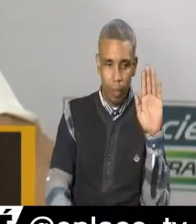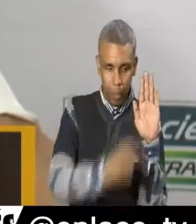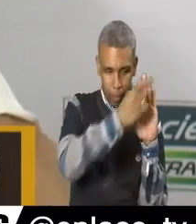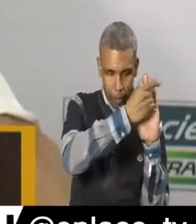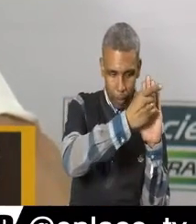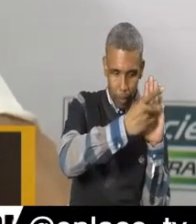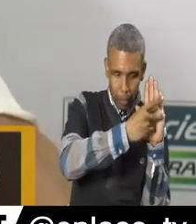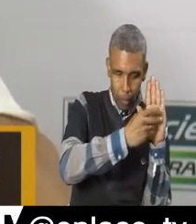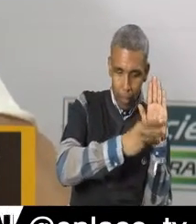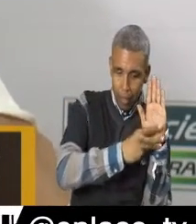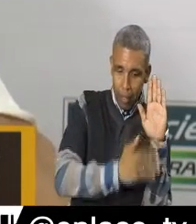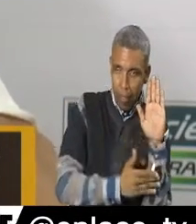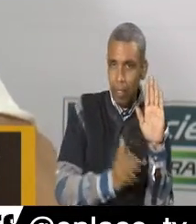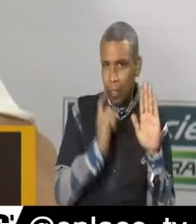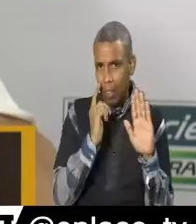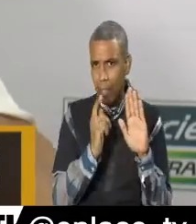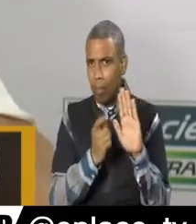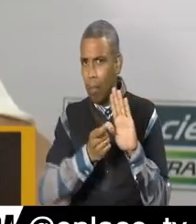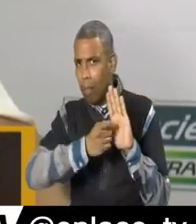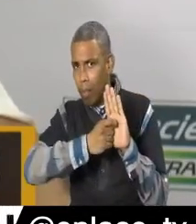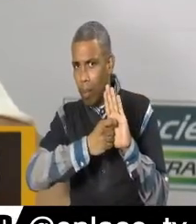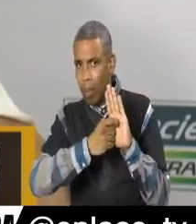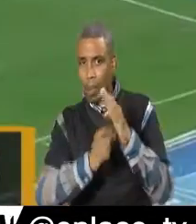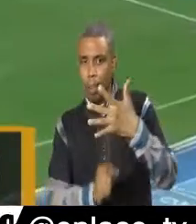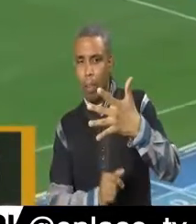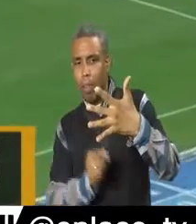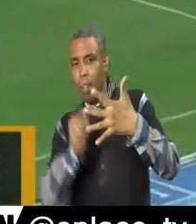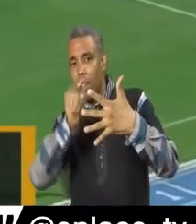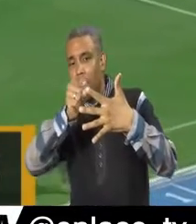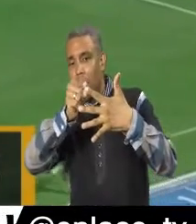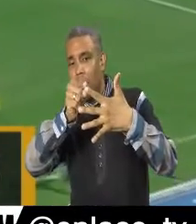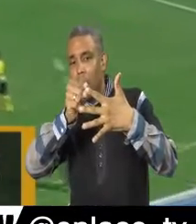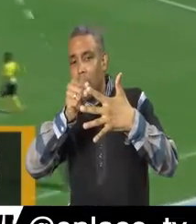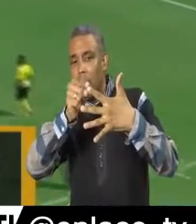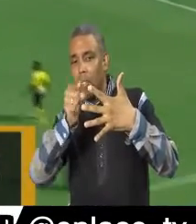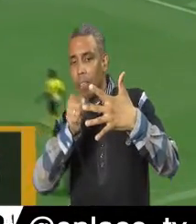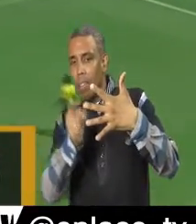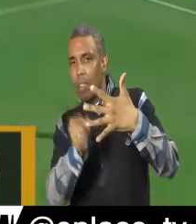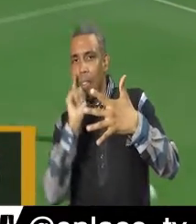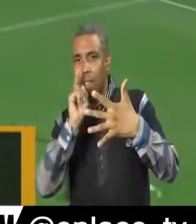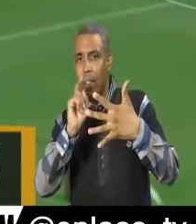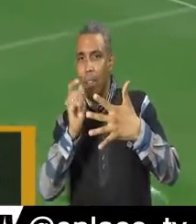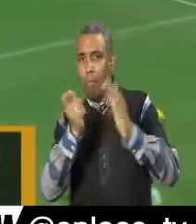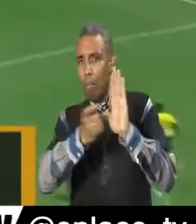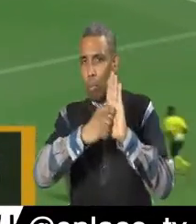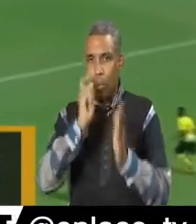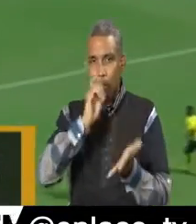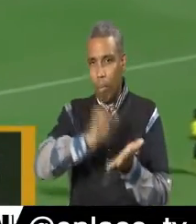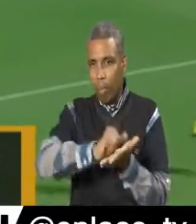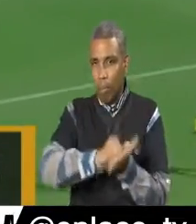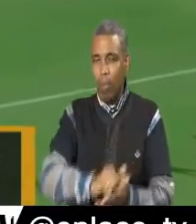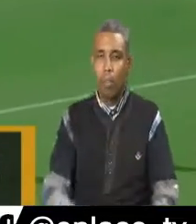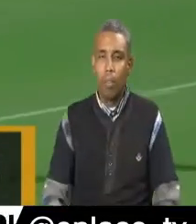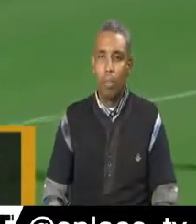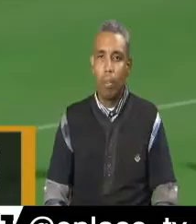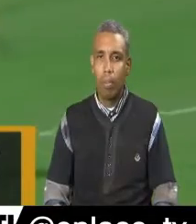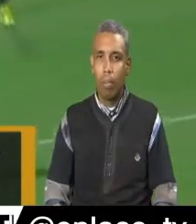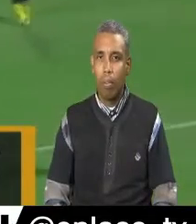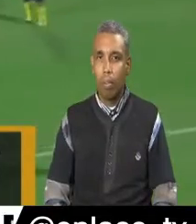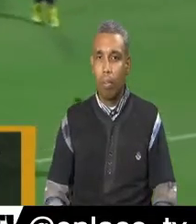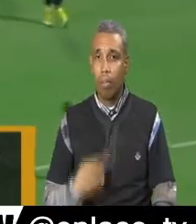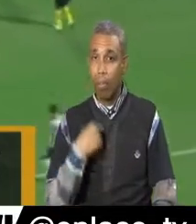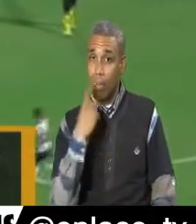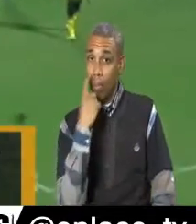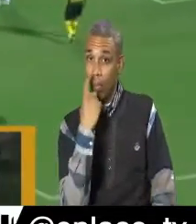con el mismo puntaje del segundo en la tabla. Para el técnico juniorista, el equipo Tiburón es consciente de que Alianza Petrolera no es un